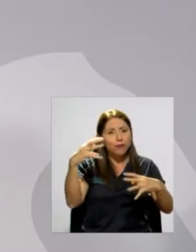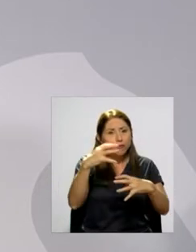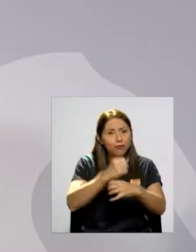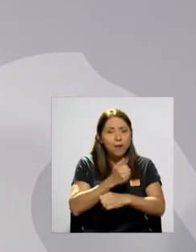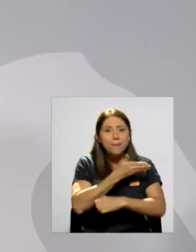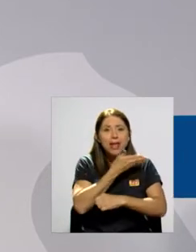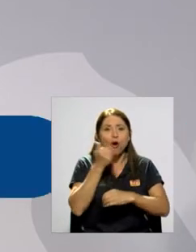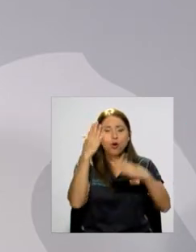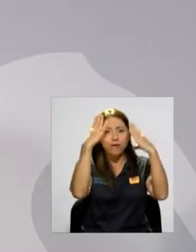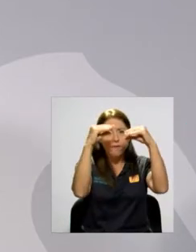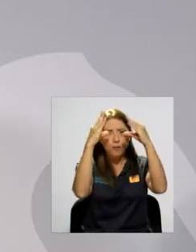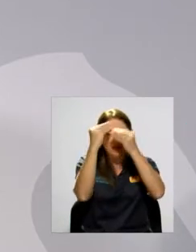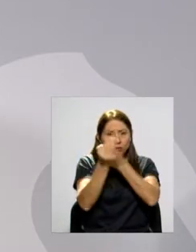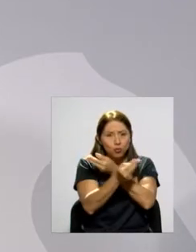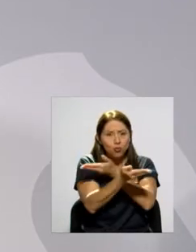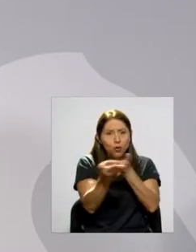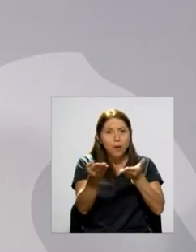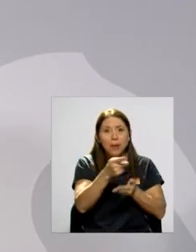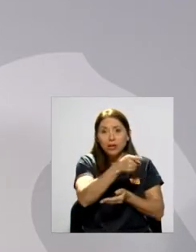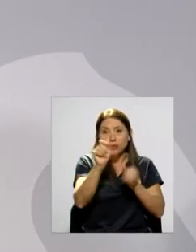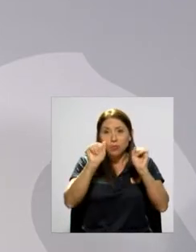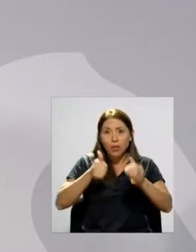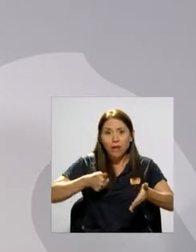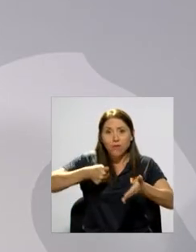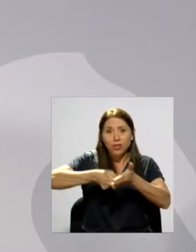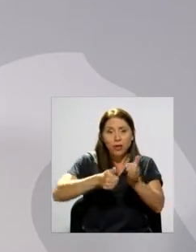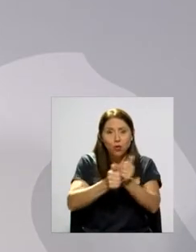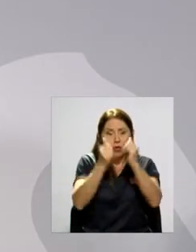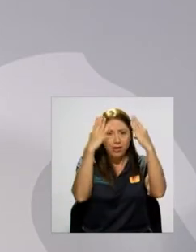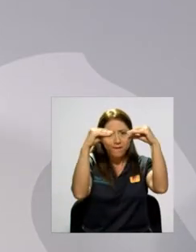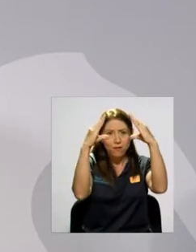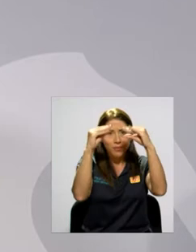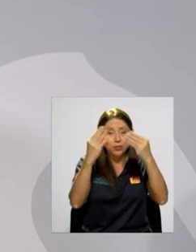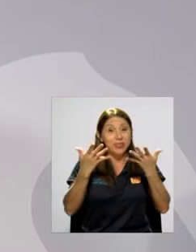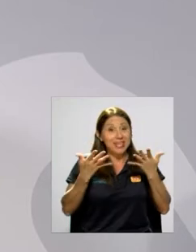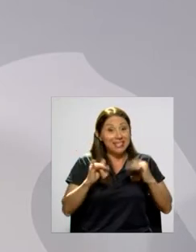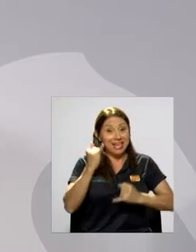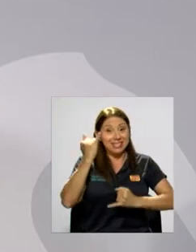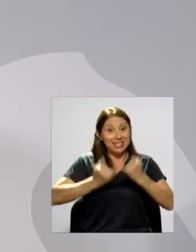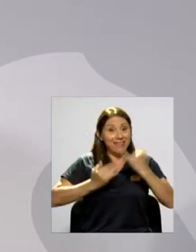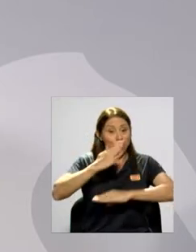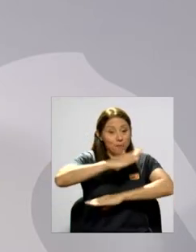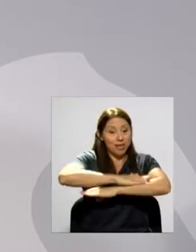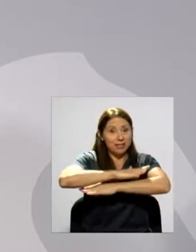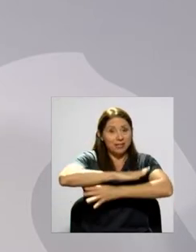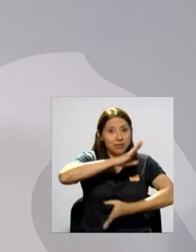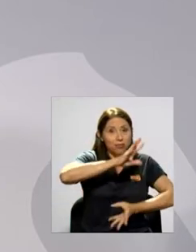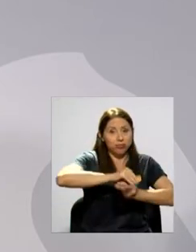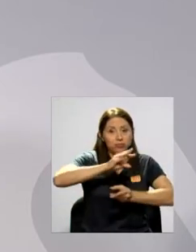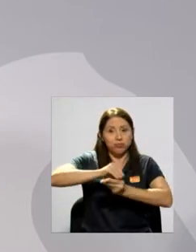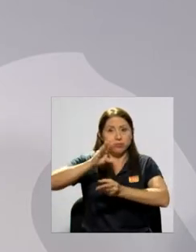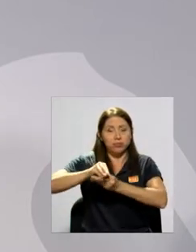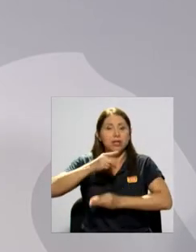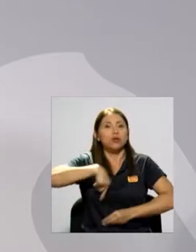usted pudiera realizar un voto informado. Y ahora que ya se cerraron las urnas y solamente estamos pues a la espera de lo que